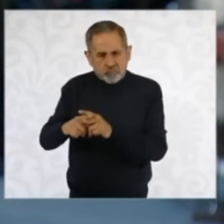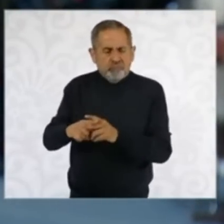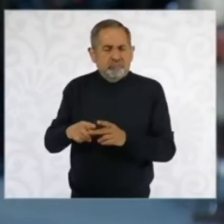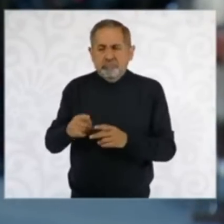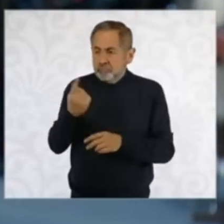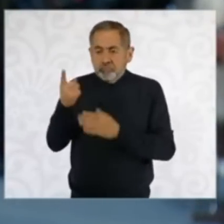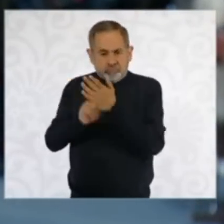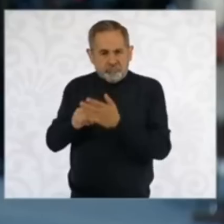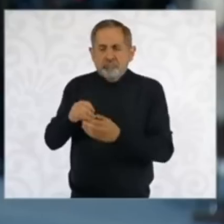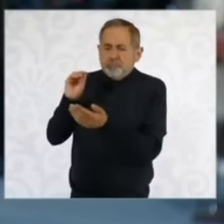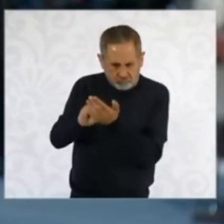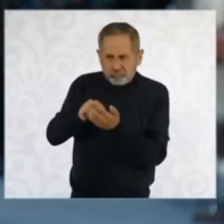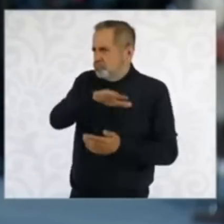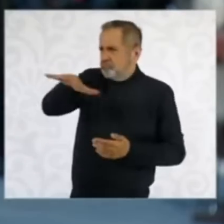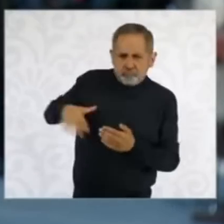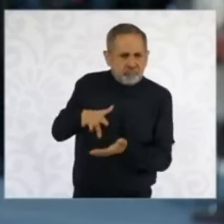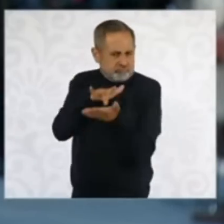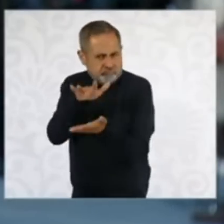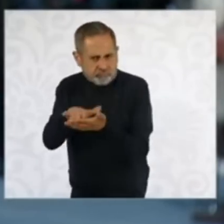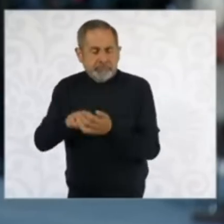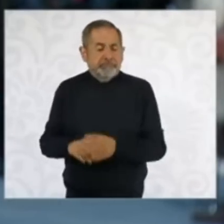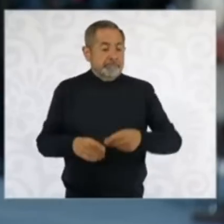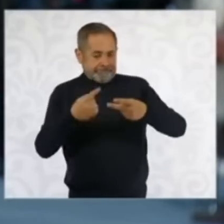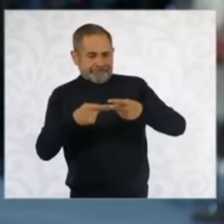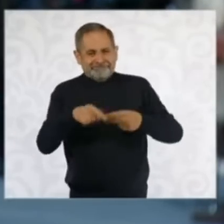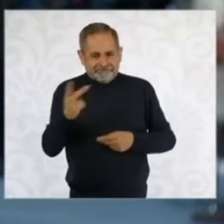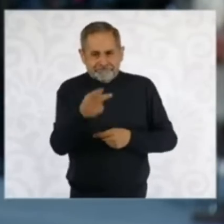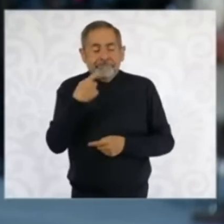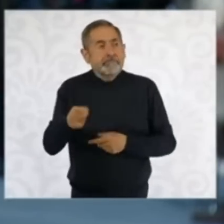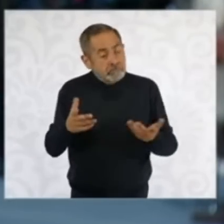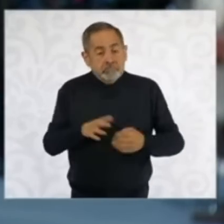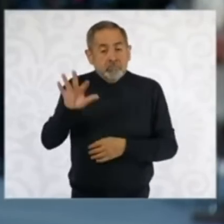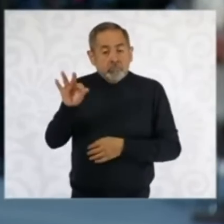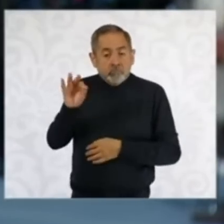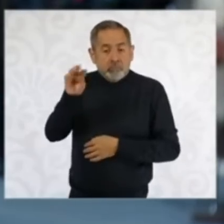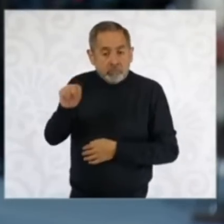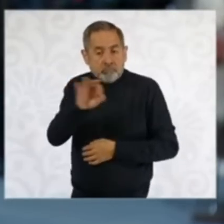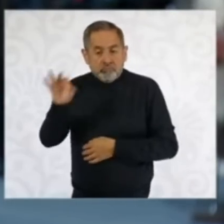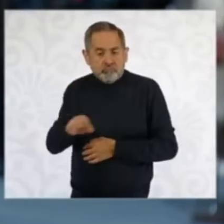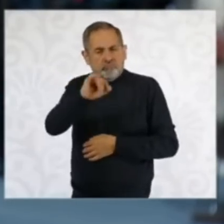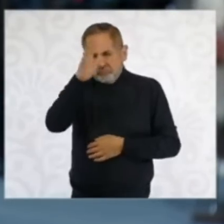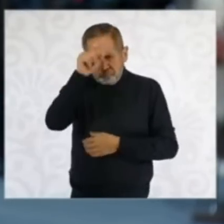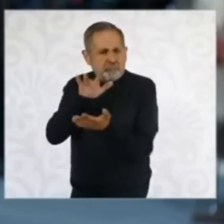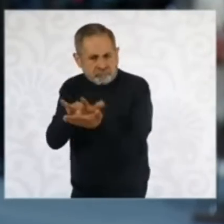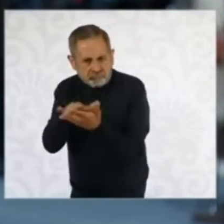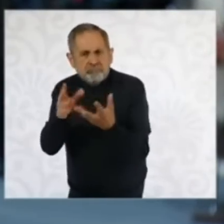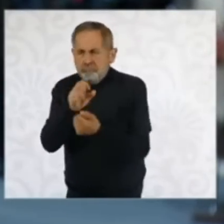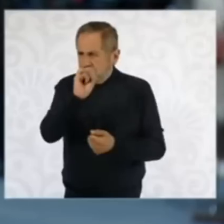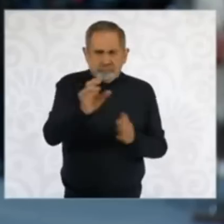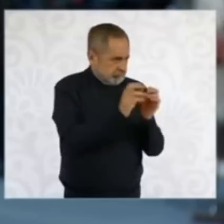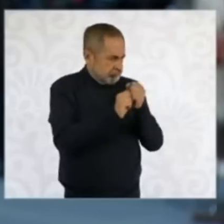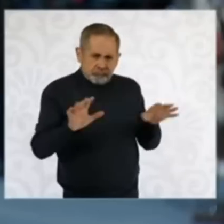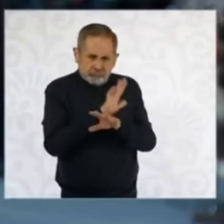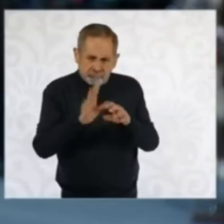el primer mes. Y también una de las preguntas en esta encuesta fue que el 49% respaldan los cambios a la Constitución,